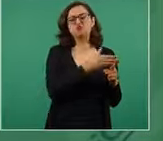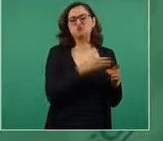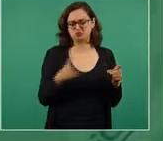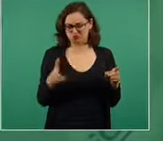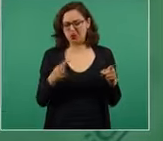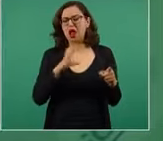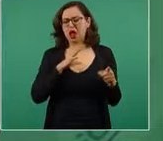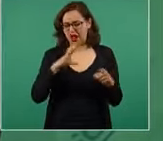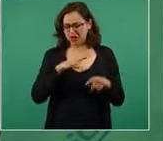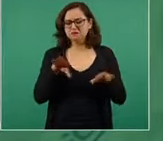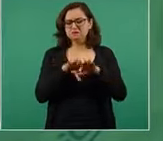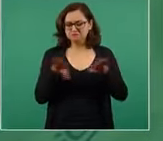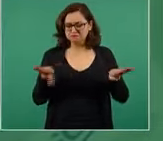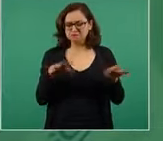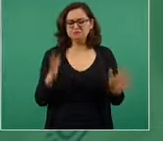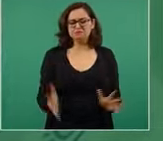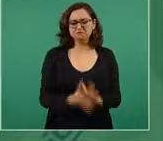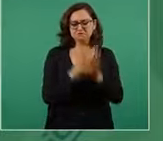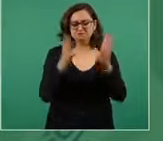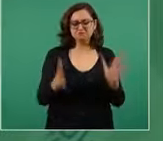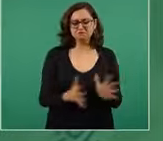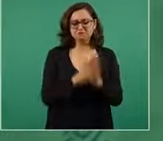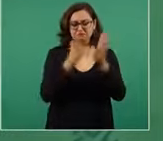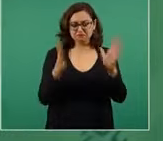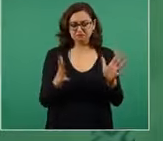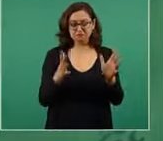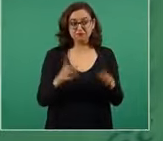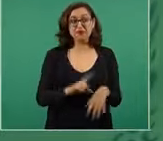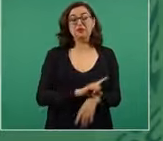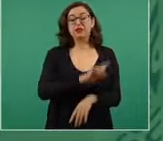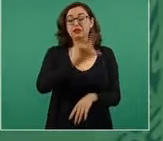Democracia en su esplendor,